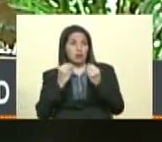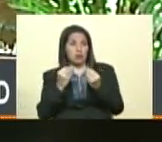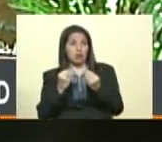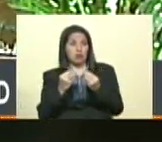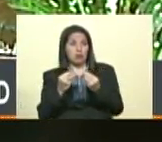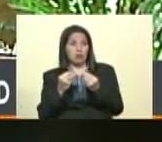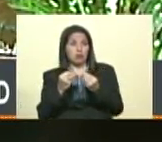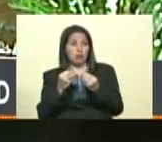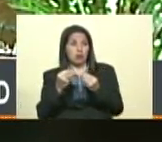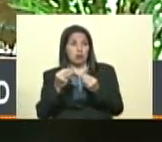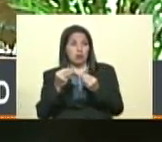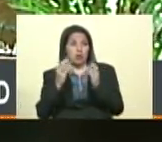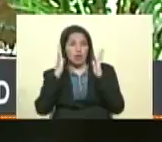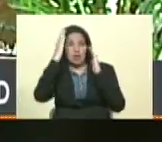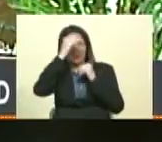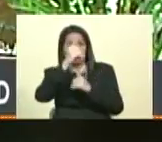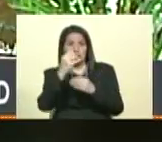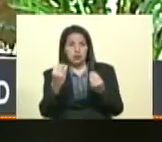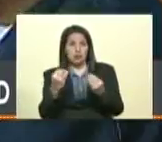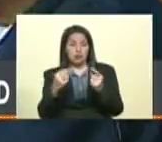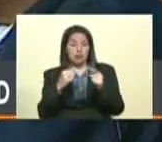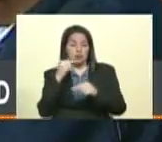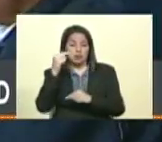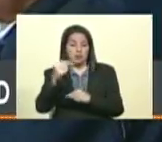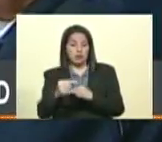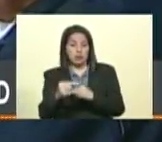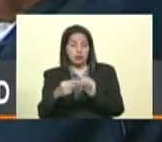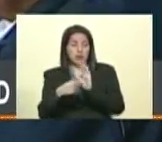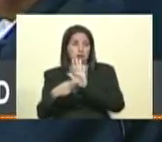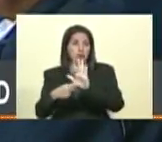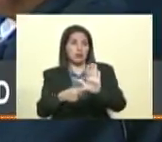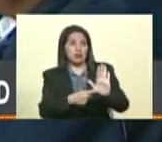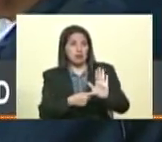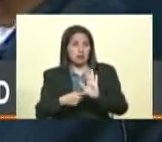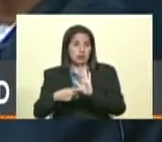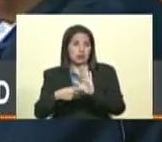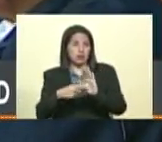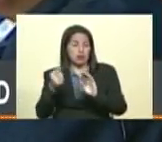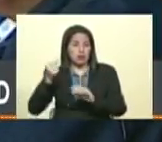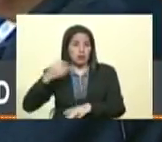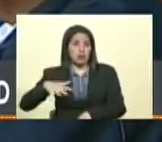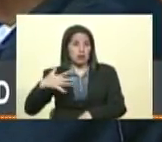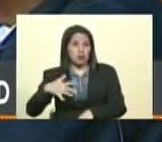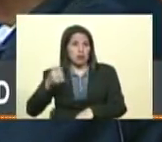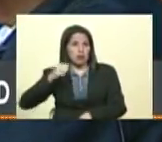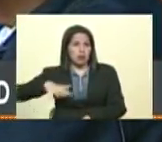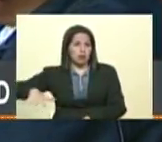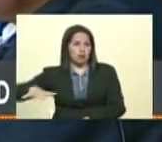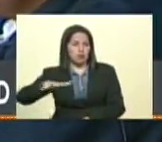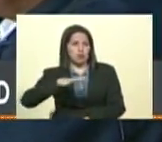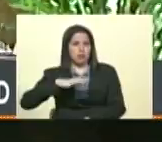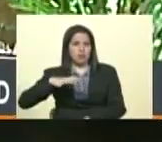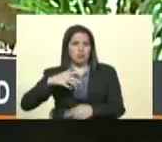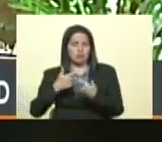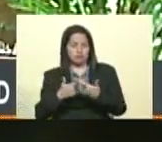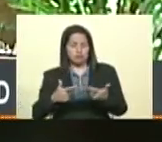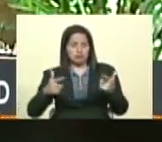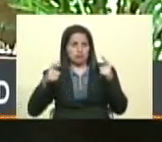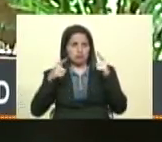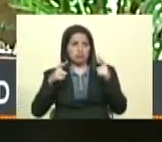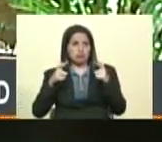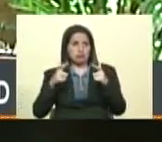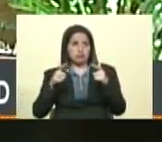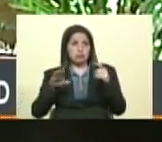sindical que se aboca, más allá de representar a sus afiliados, al lado del pueblo a librar las batallas que hemos estado librando y que seguiremos